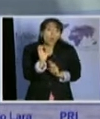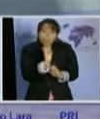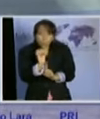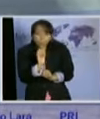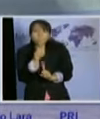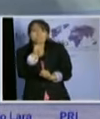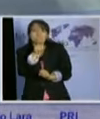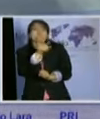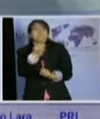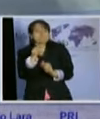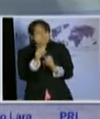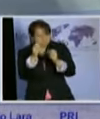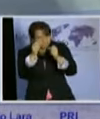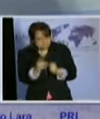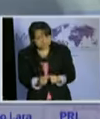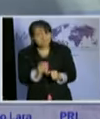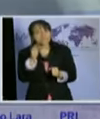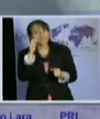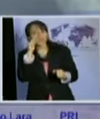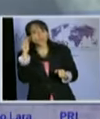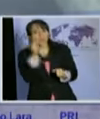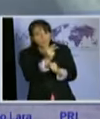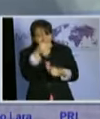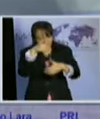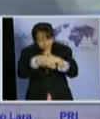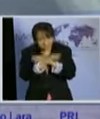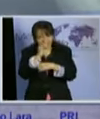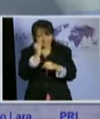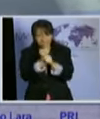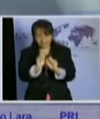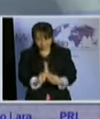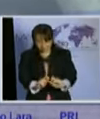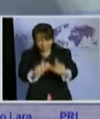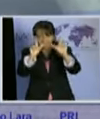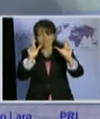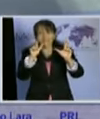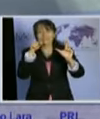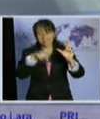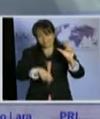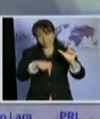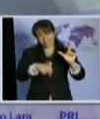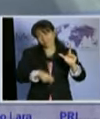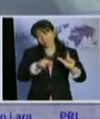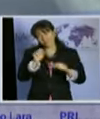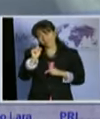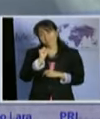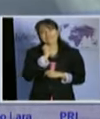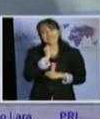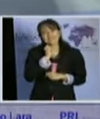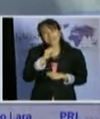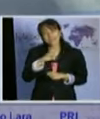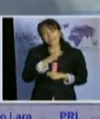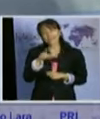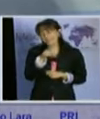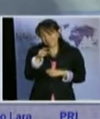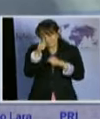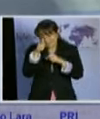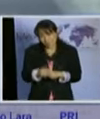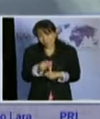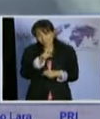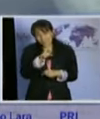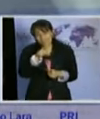Senado, ahí estará su nombre, la pregunta y por supuesto, la respuesta a las preguntas que nos plantearon. Ninguna se